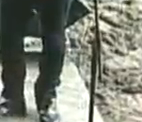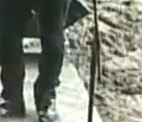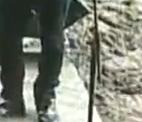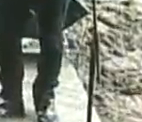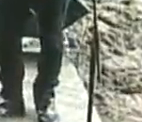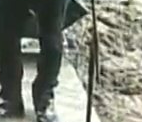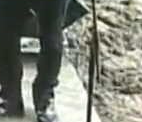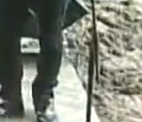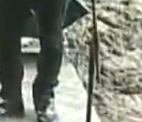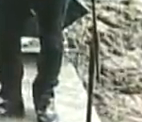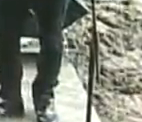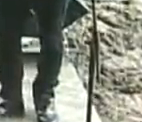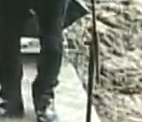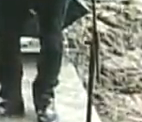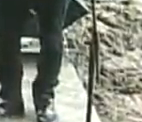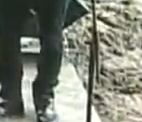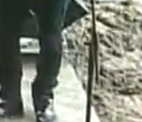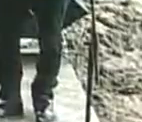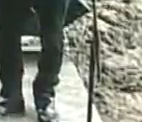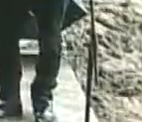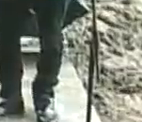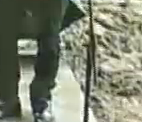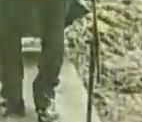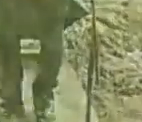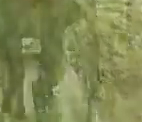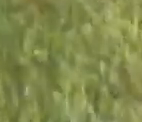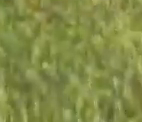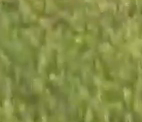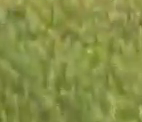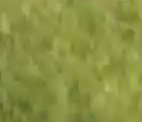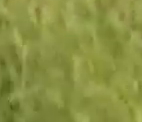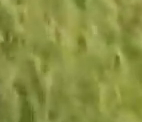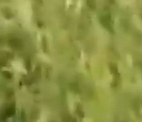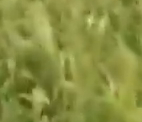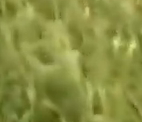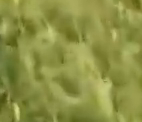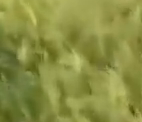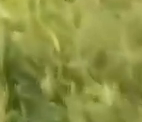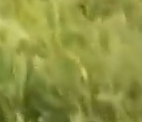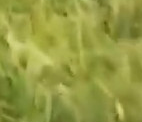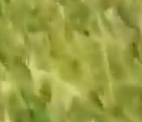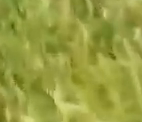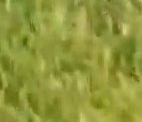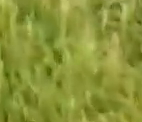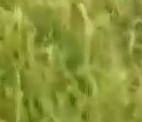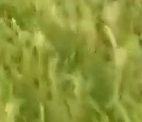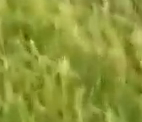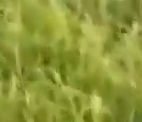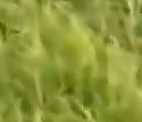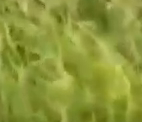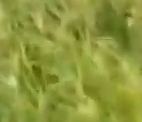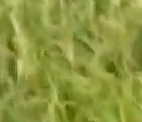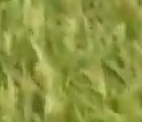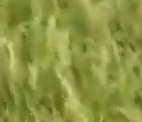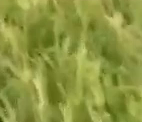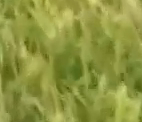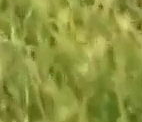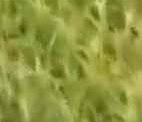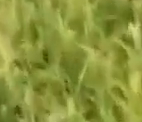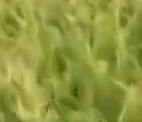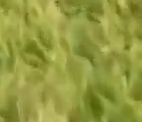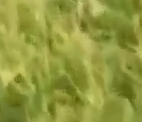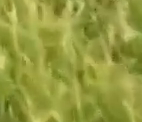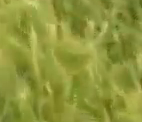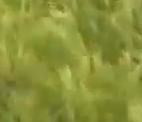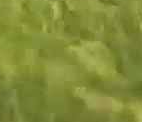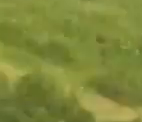gran genio americano. ¡Que viva la patria! ¡Que viva Agrofan!